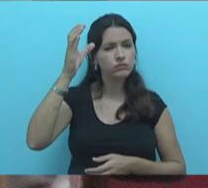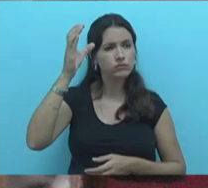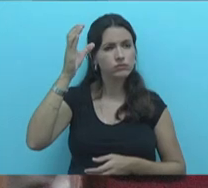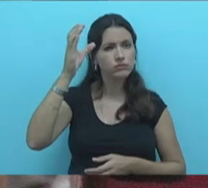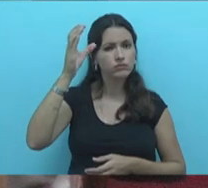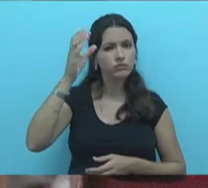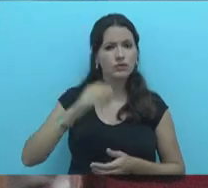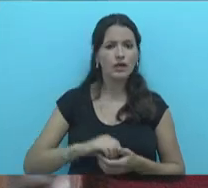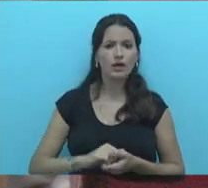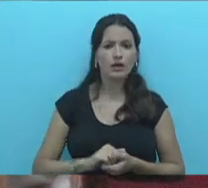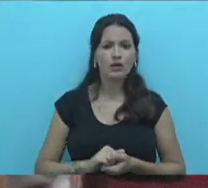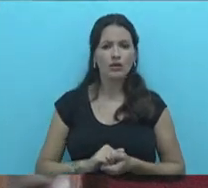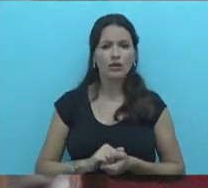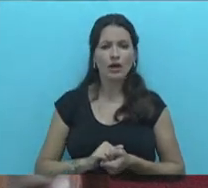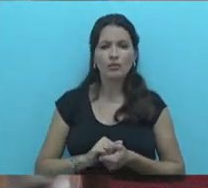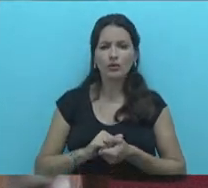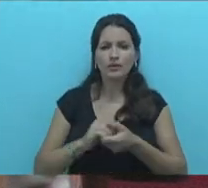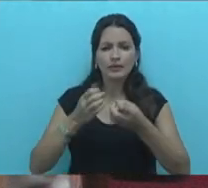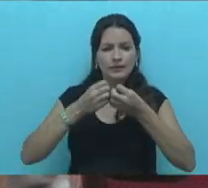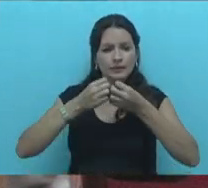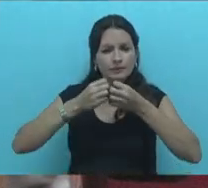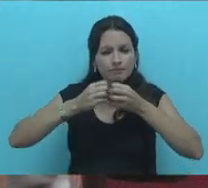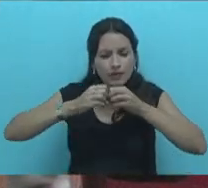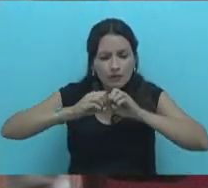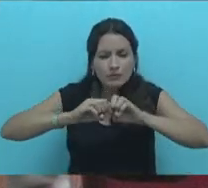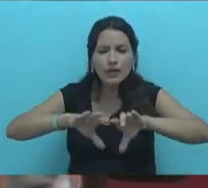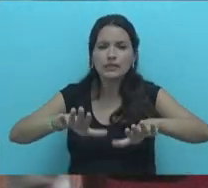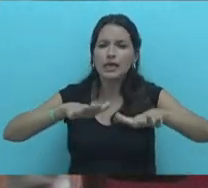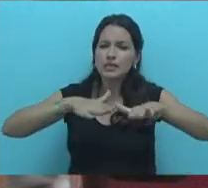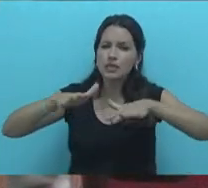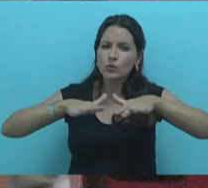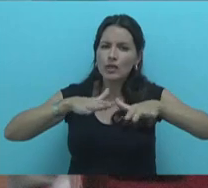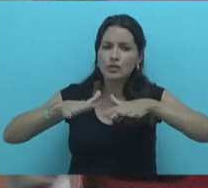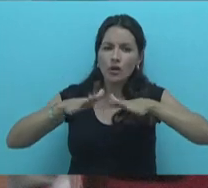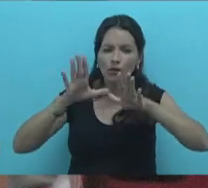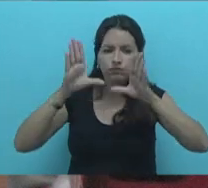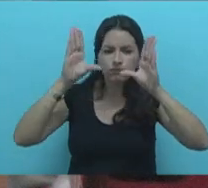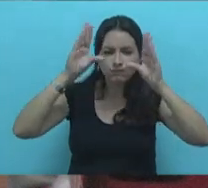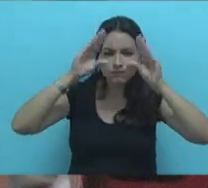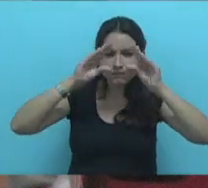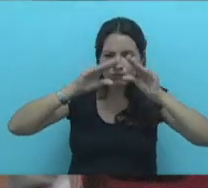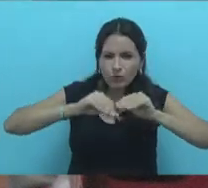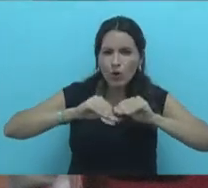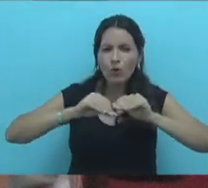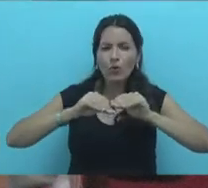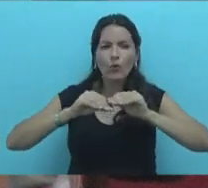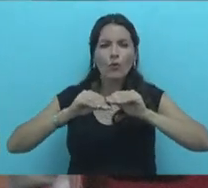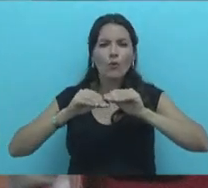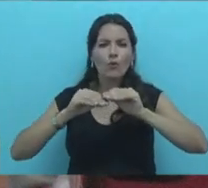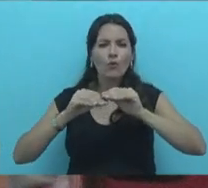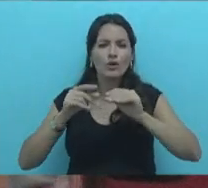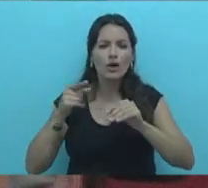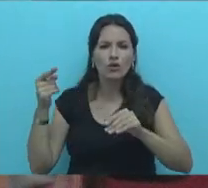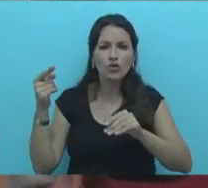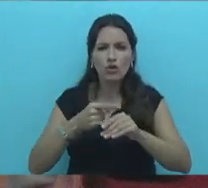noches más oscuras, más negras que ha tenido la democracia y la convivencia de todo tipo